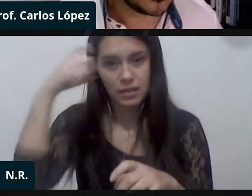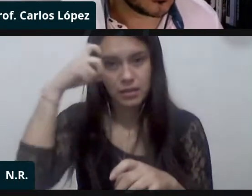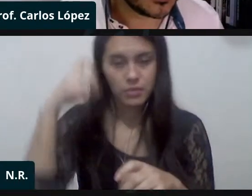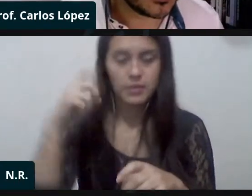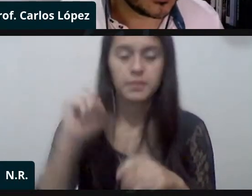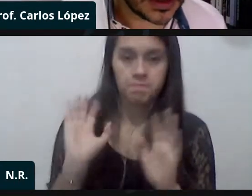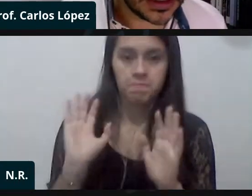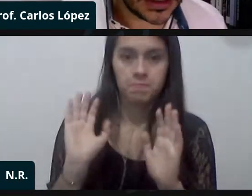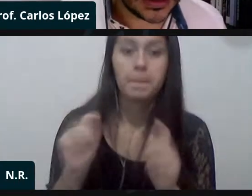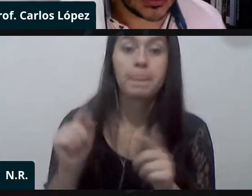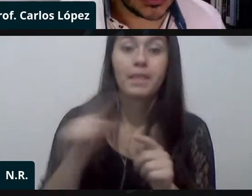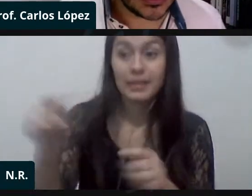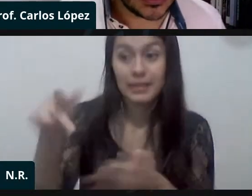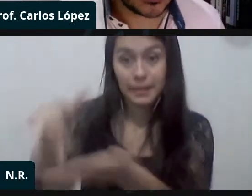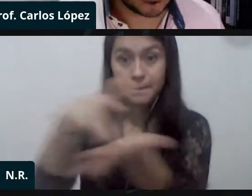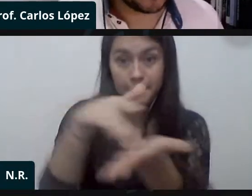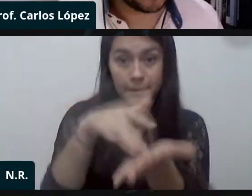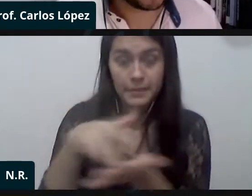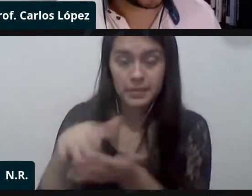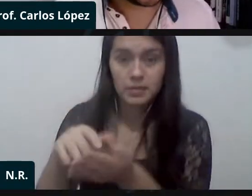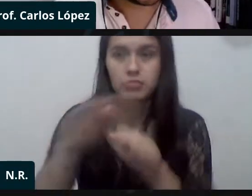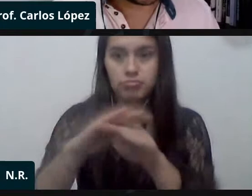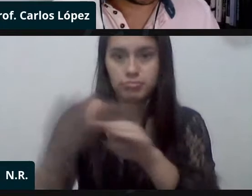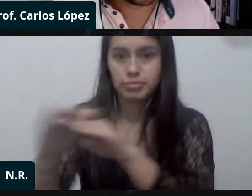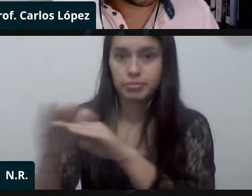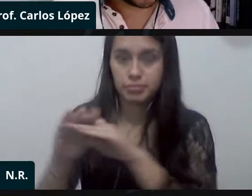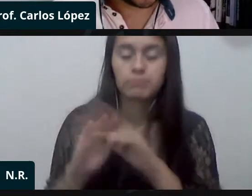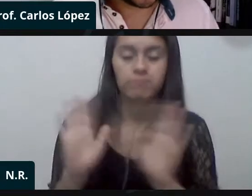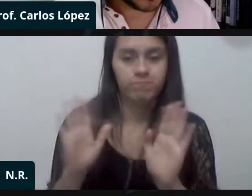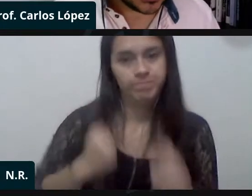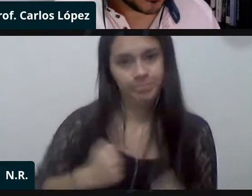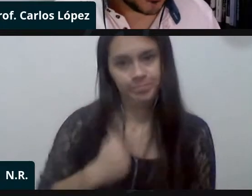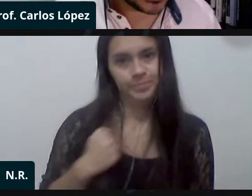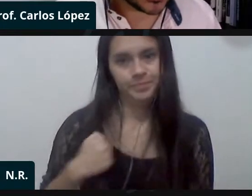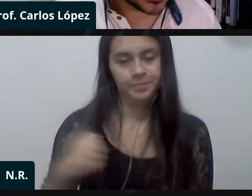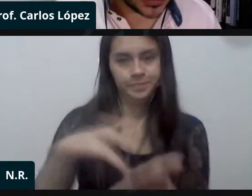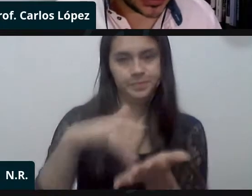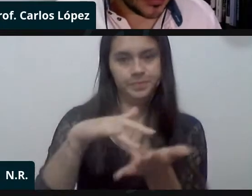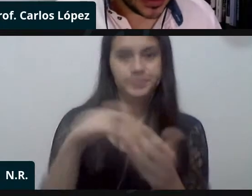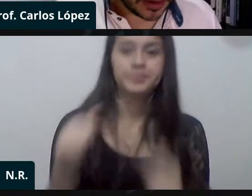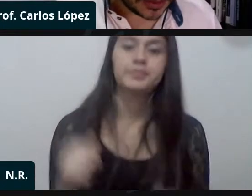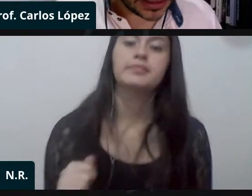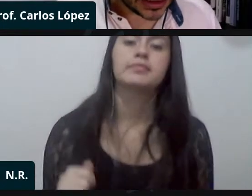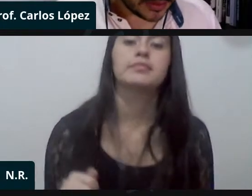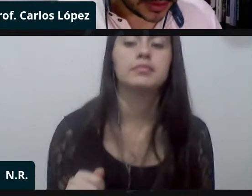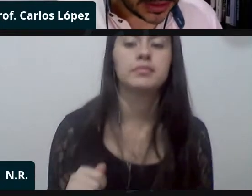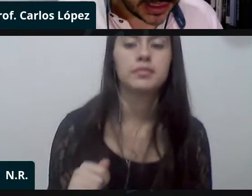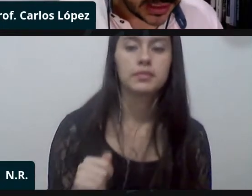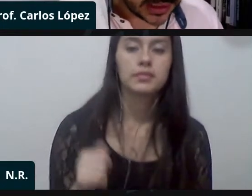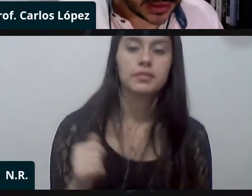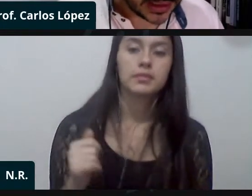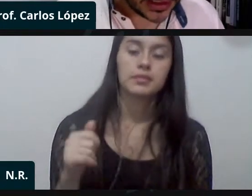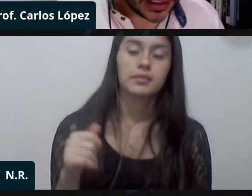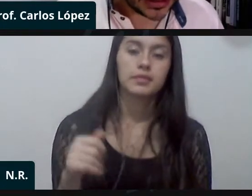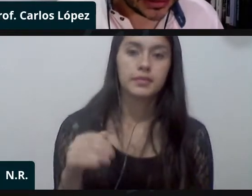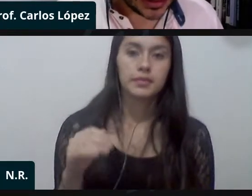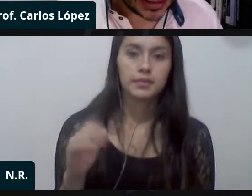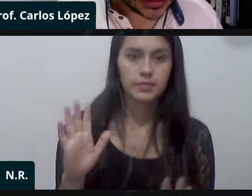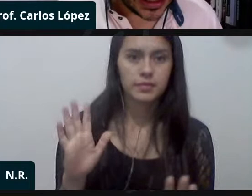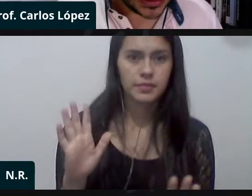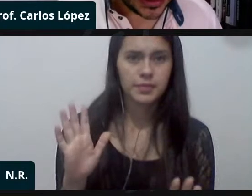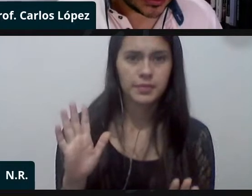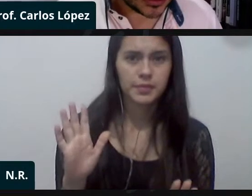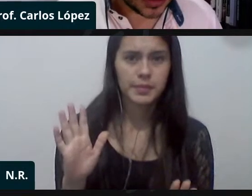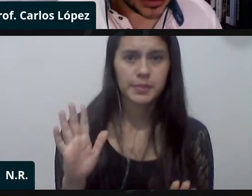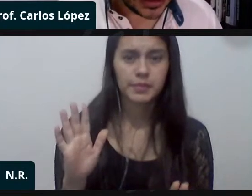Hidárraga. Entonces, están cordialmente invitados e invitadas. Espérame un momentico, regálame, ¿cómo es el